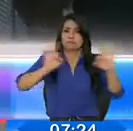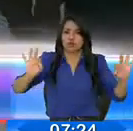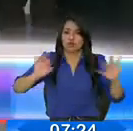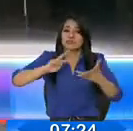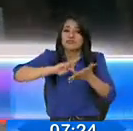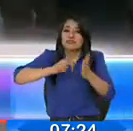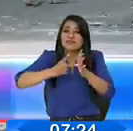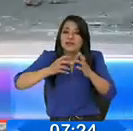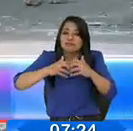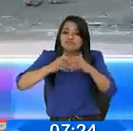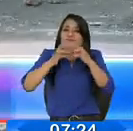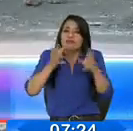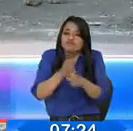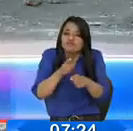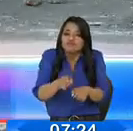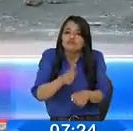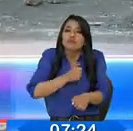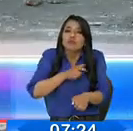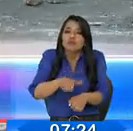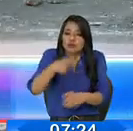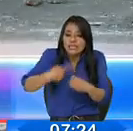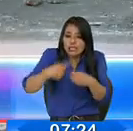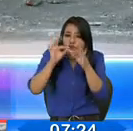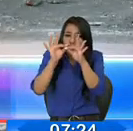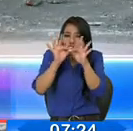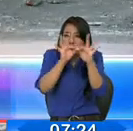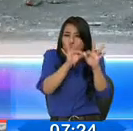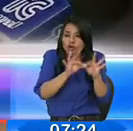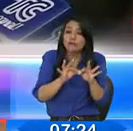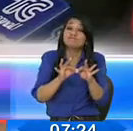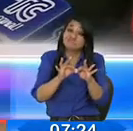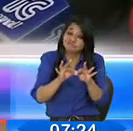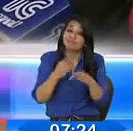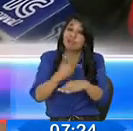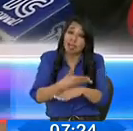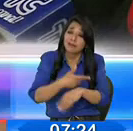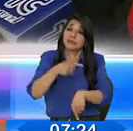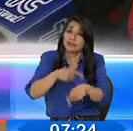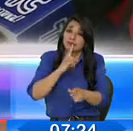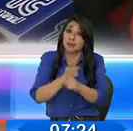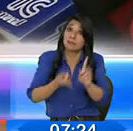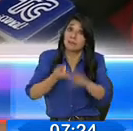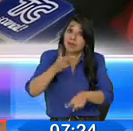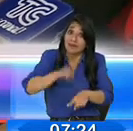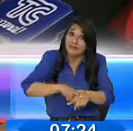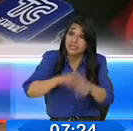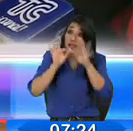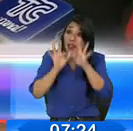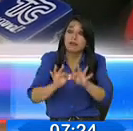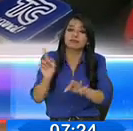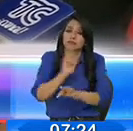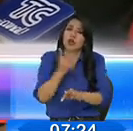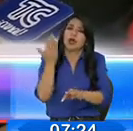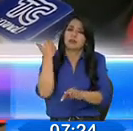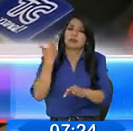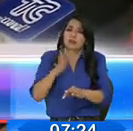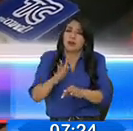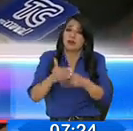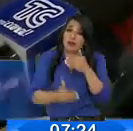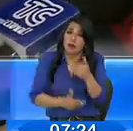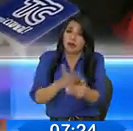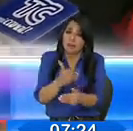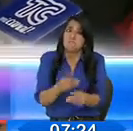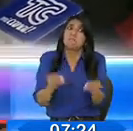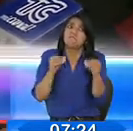recuperación integral del patrimonio de Quito. Demorará y no será la primera vez que hagamos esta serie de intervenciones. Los próximos días